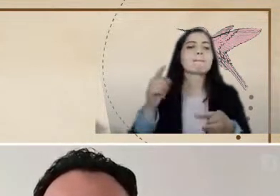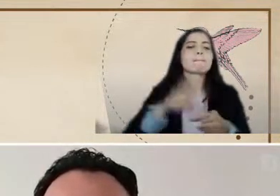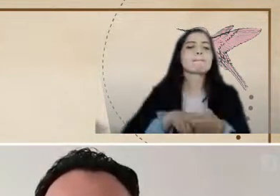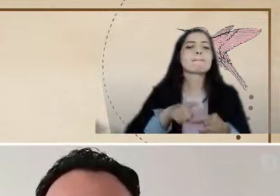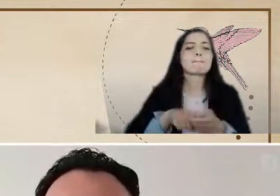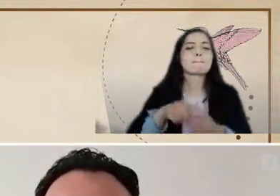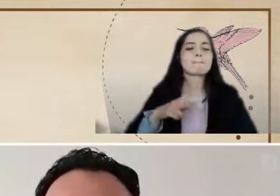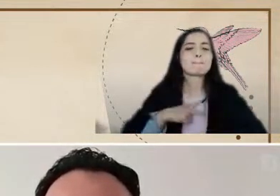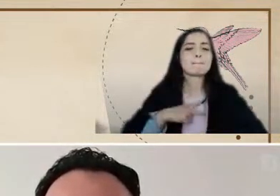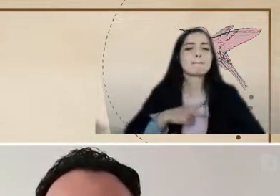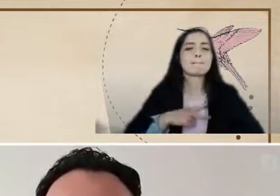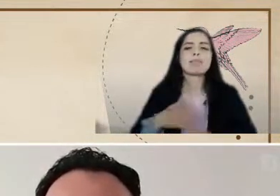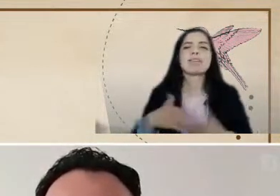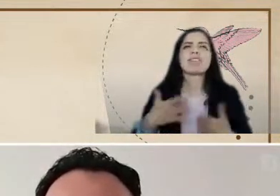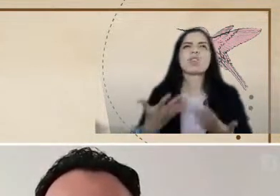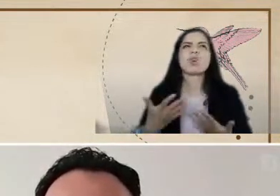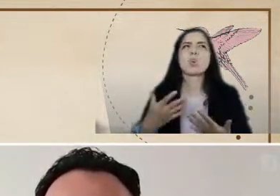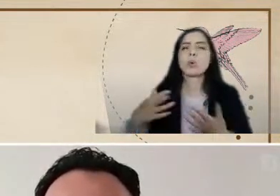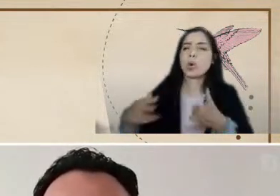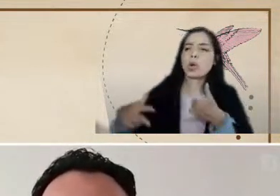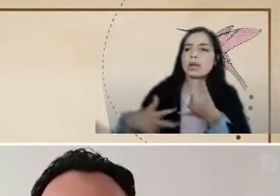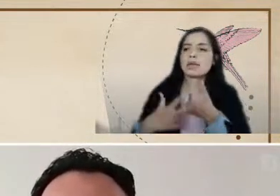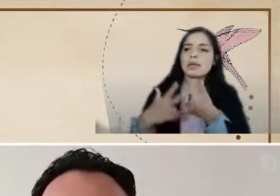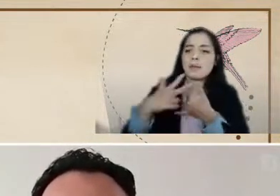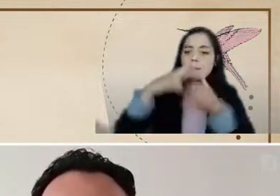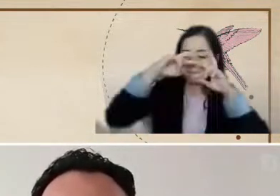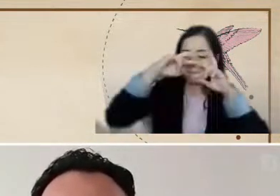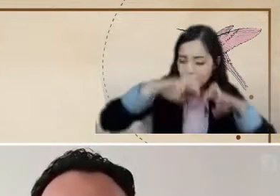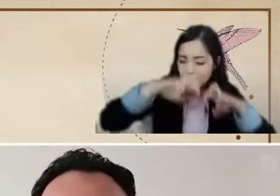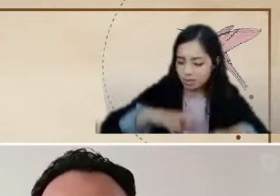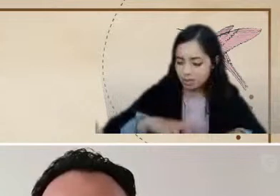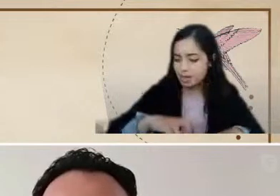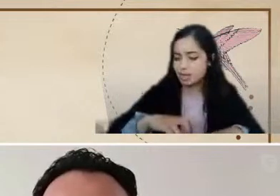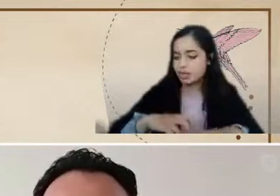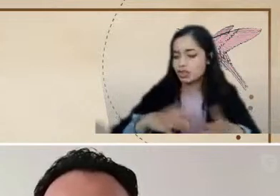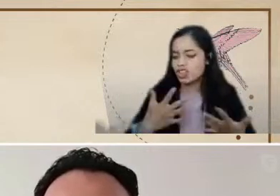aportan realmente al desarrollo de las comunidades y las regiones?